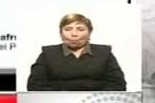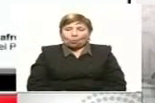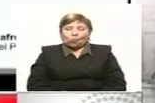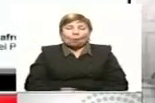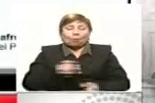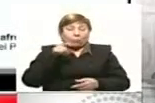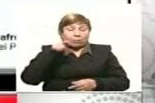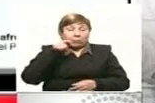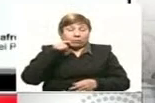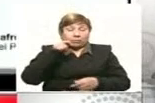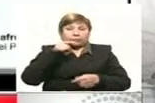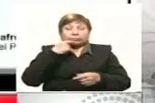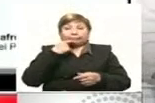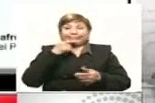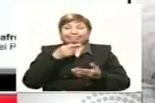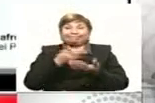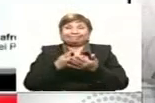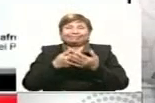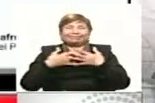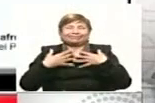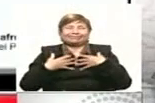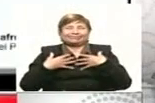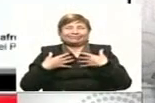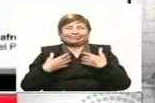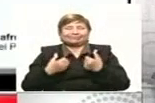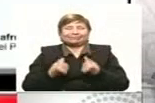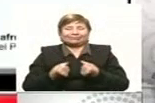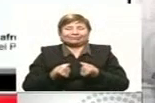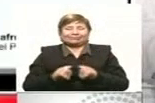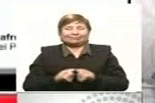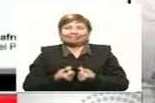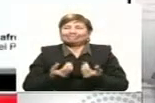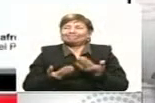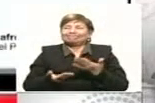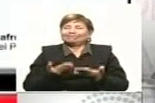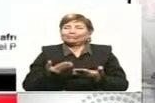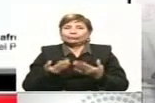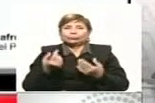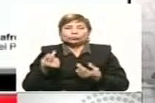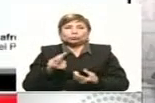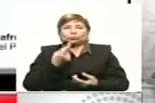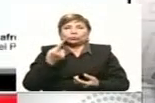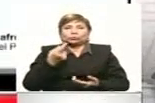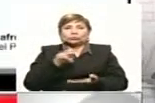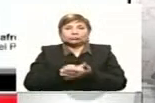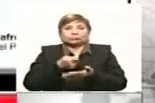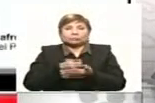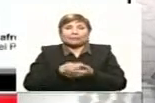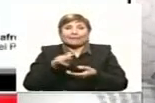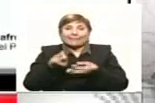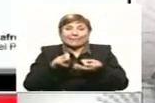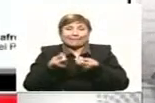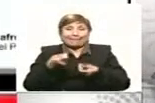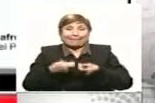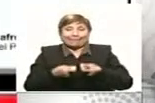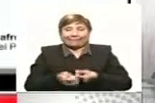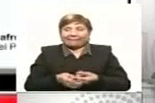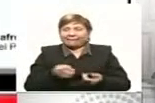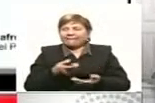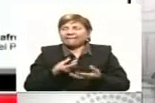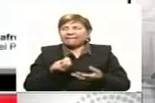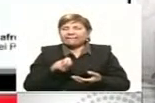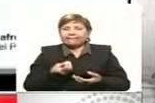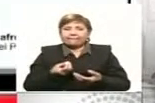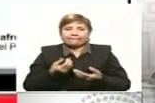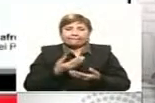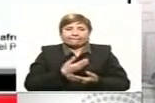Esta es la función salud y son los niveles de ejecución financiera del presupuesto por